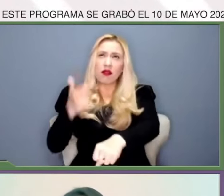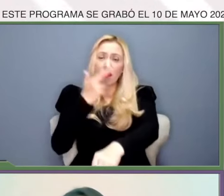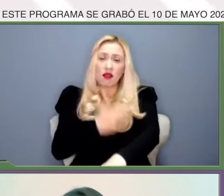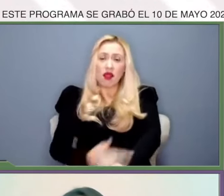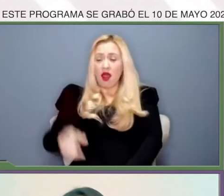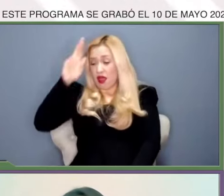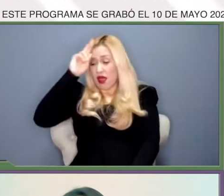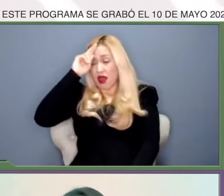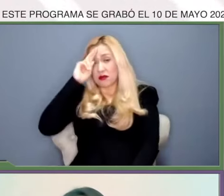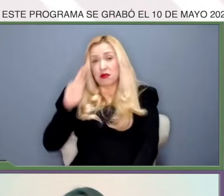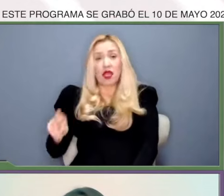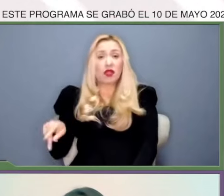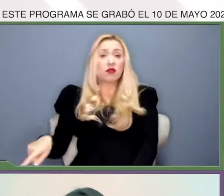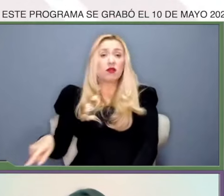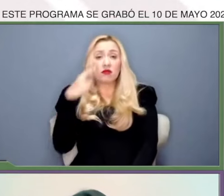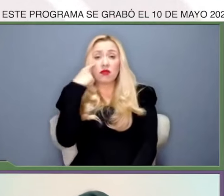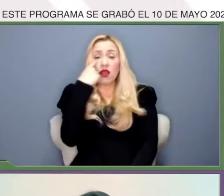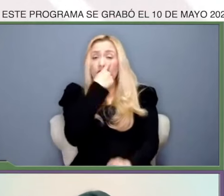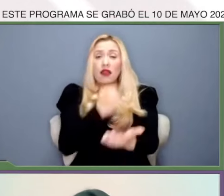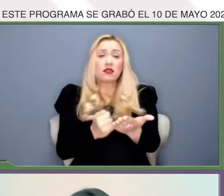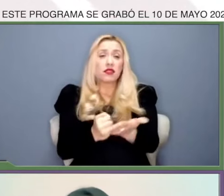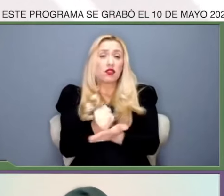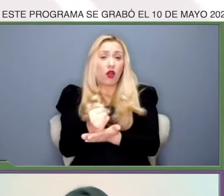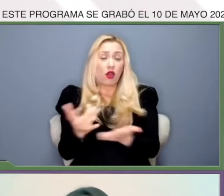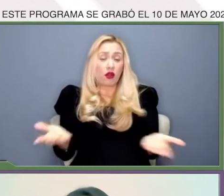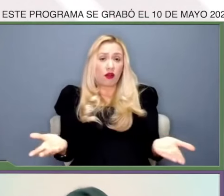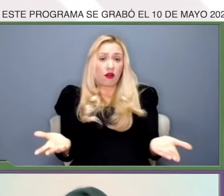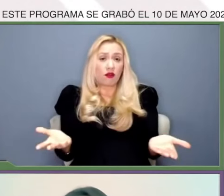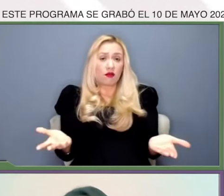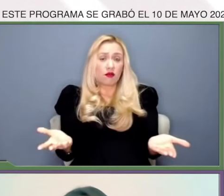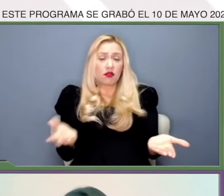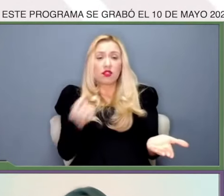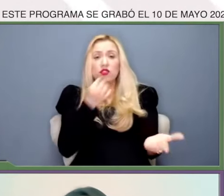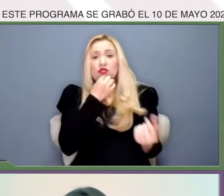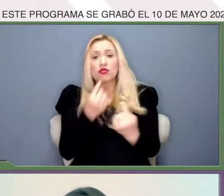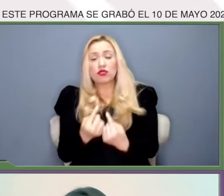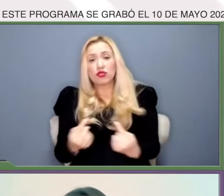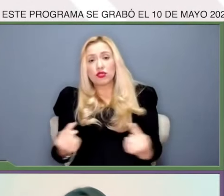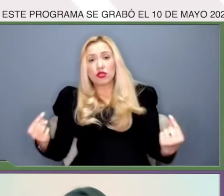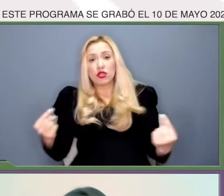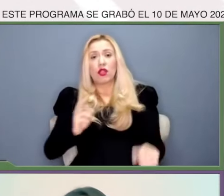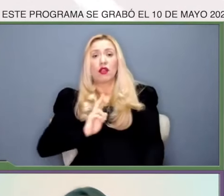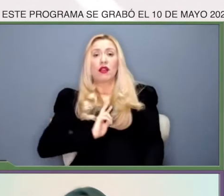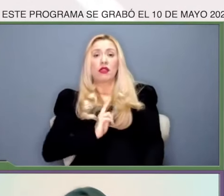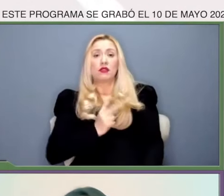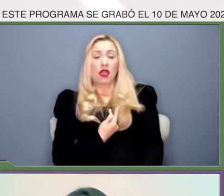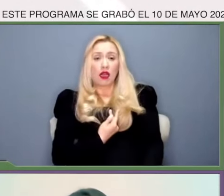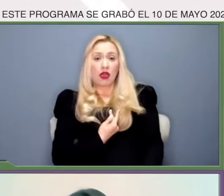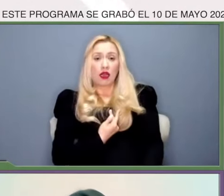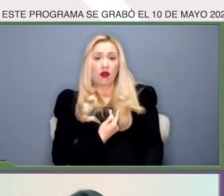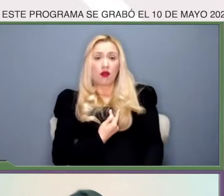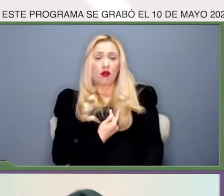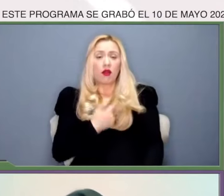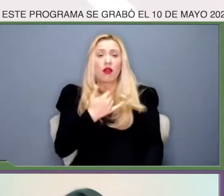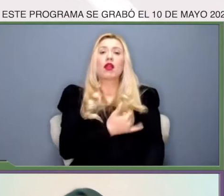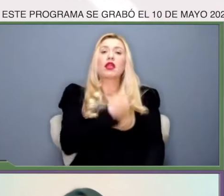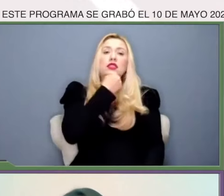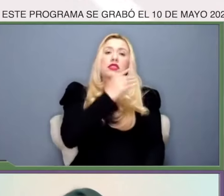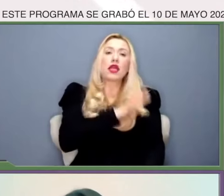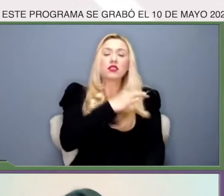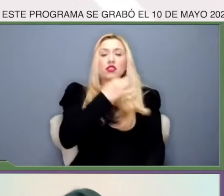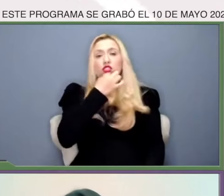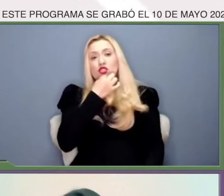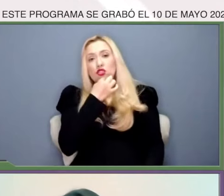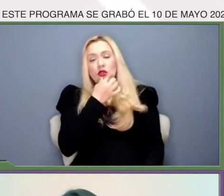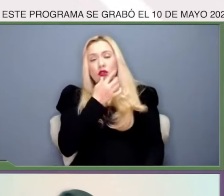Y entonces aquí nos damos cuenta que sí hay distinción entre infancias cisgénero e infancias trans. Y se me hace